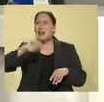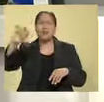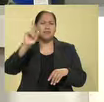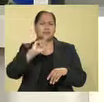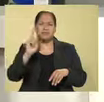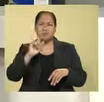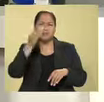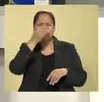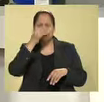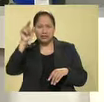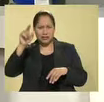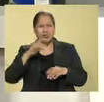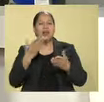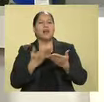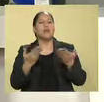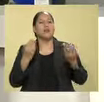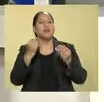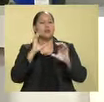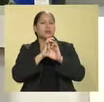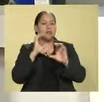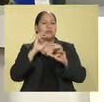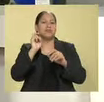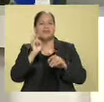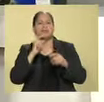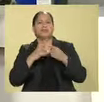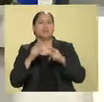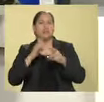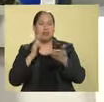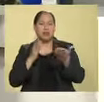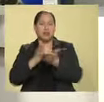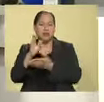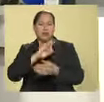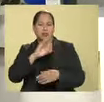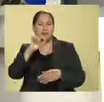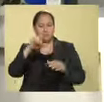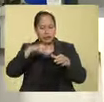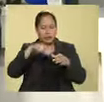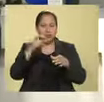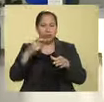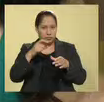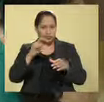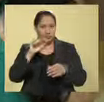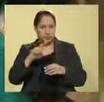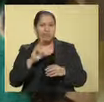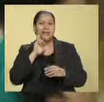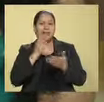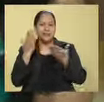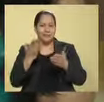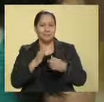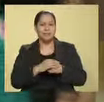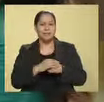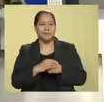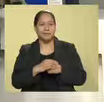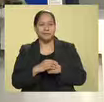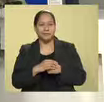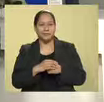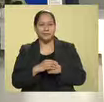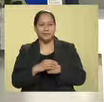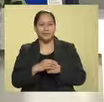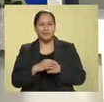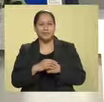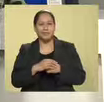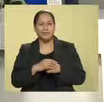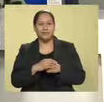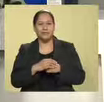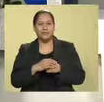¿verdad, Brenda? No, además ahorita ya hay muchísimas maneras de llegar, ¿no? Dentro de la delegación Xochimilco. Así es. Exactamente. Pues bueno, vamos a verlo, Bren. Vamos.